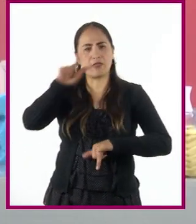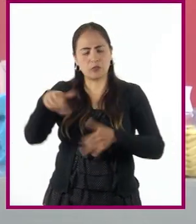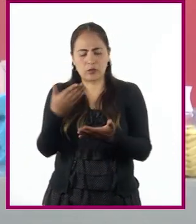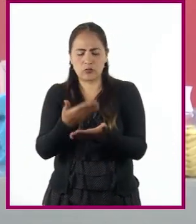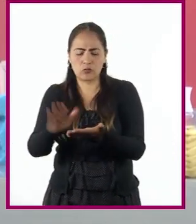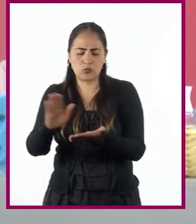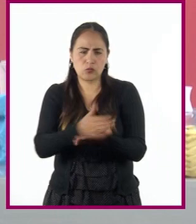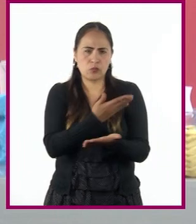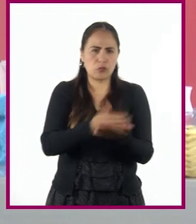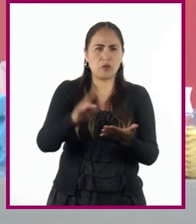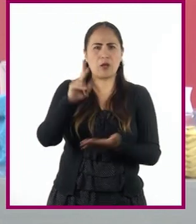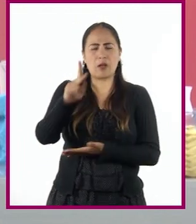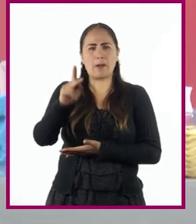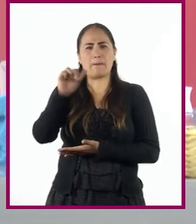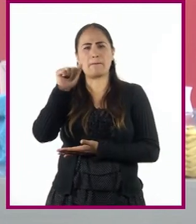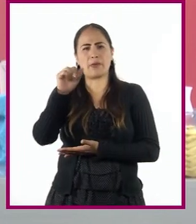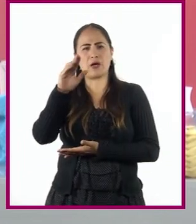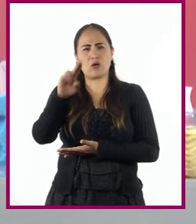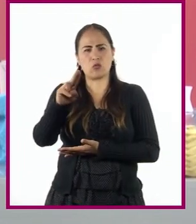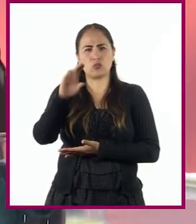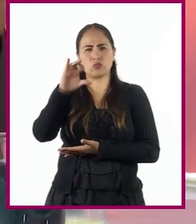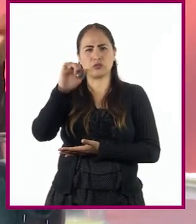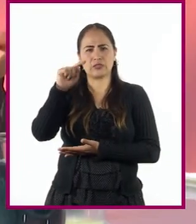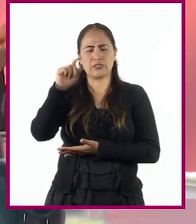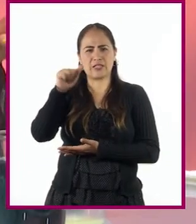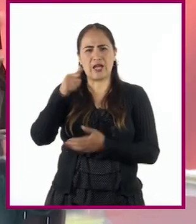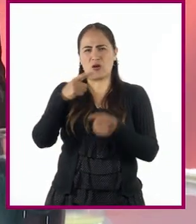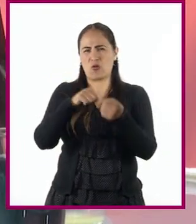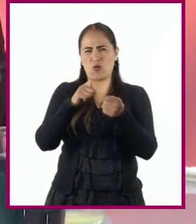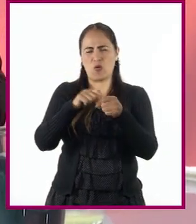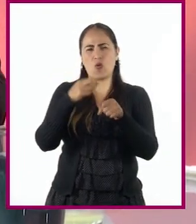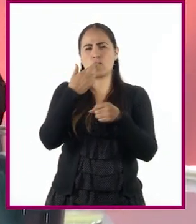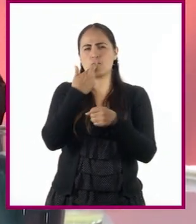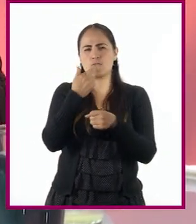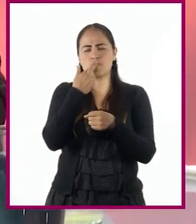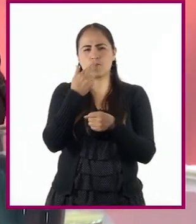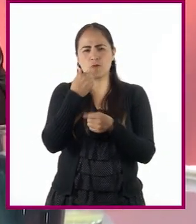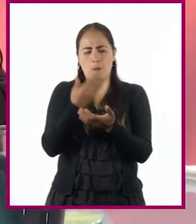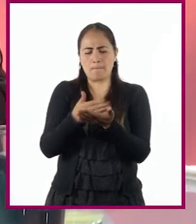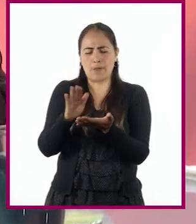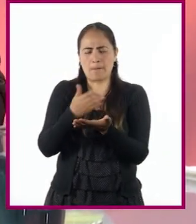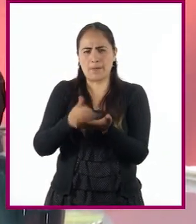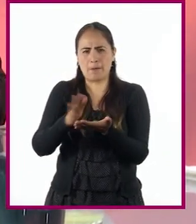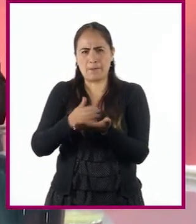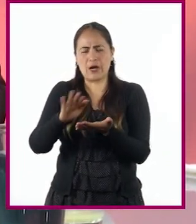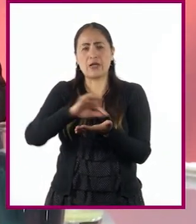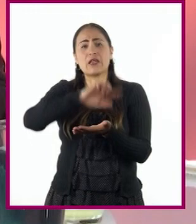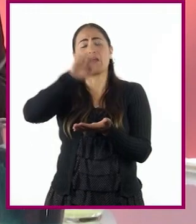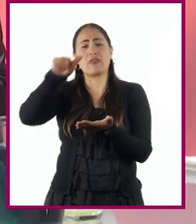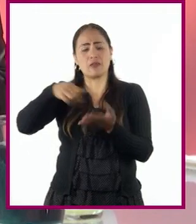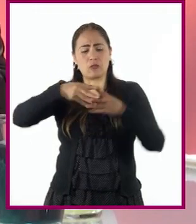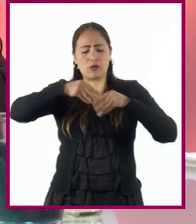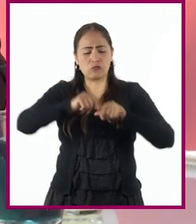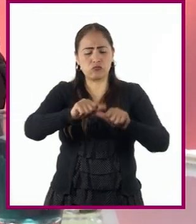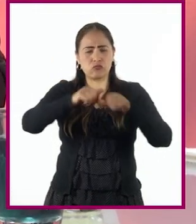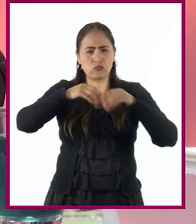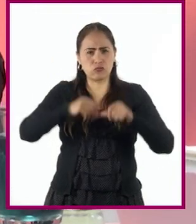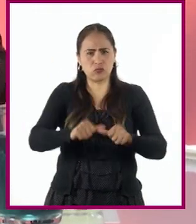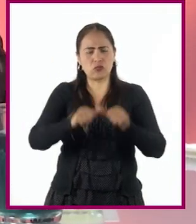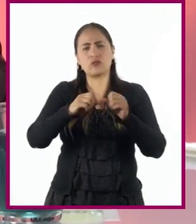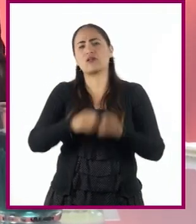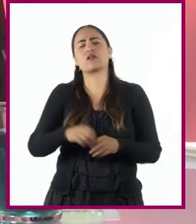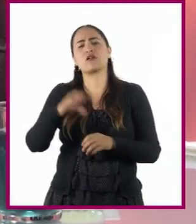llamado bauxita. Un mineral de color rojizo, al extraer el polvo, se humedece para formar una masa, que se disuelve con hidróxido de